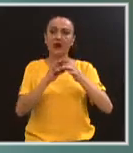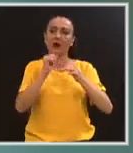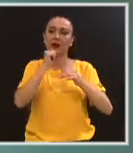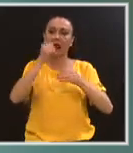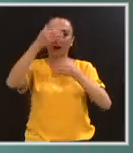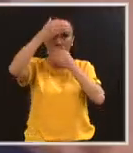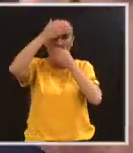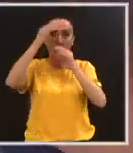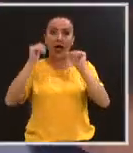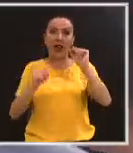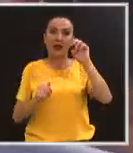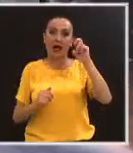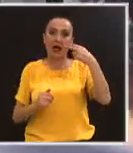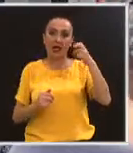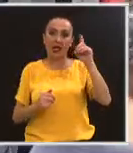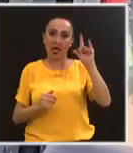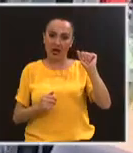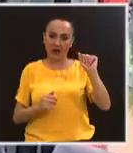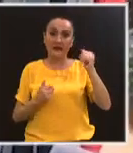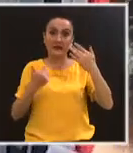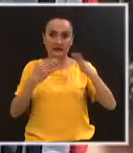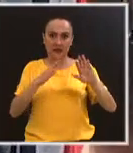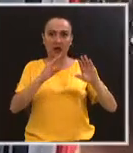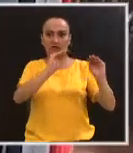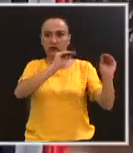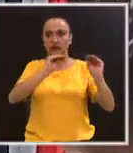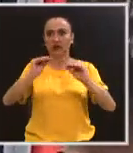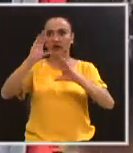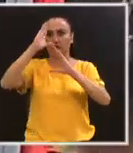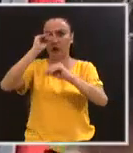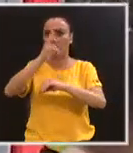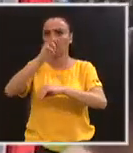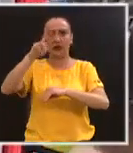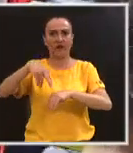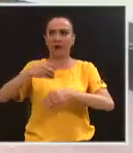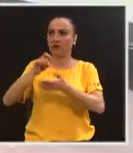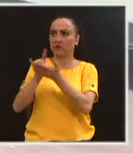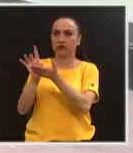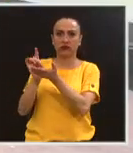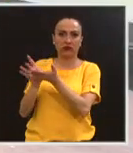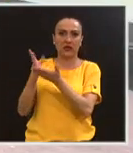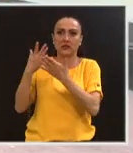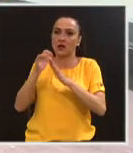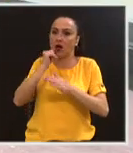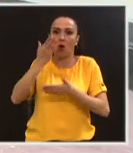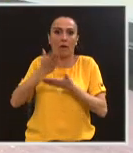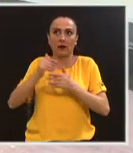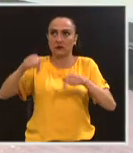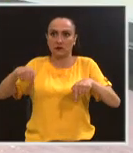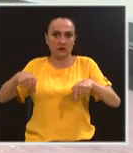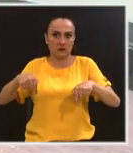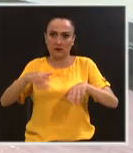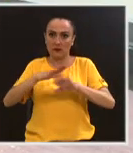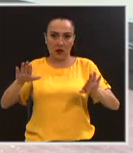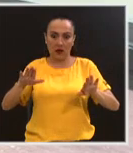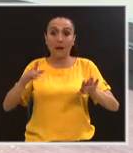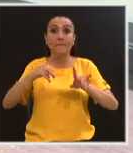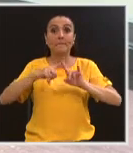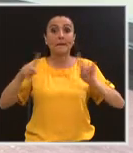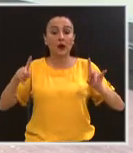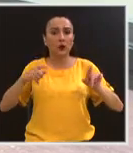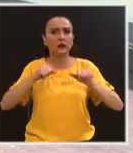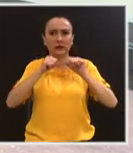estas personas ya fueron deportadas de Costa Rica y no se encuentran ya en nuestro país proseguiremos